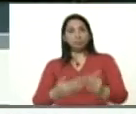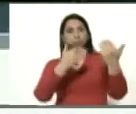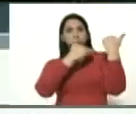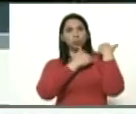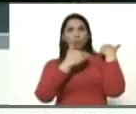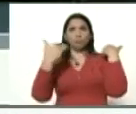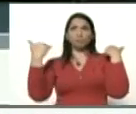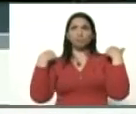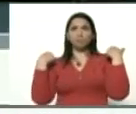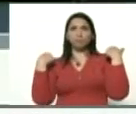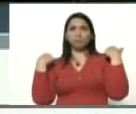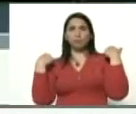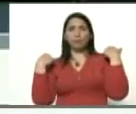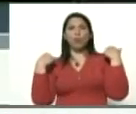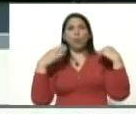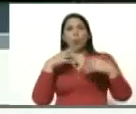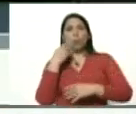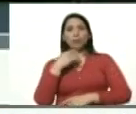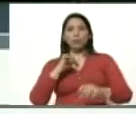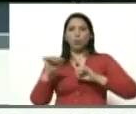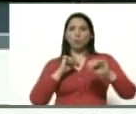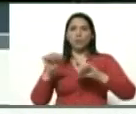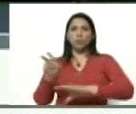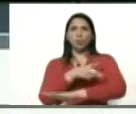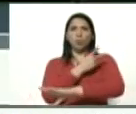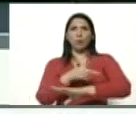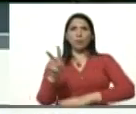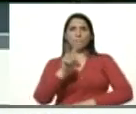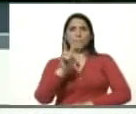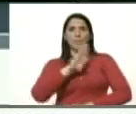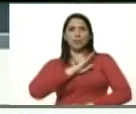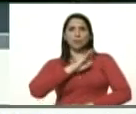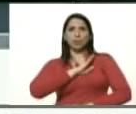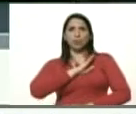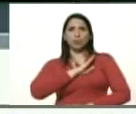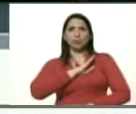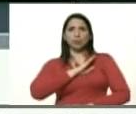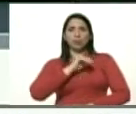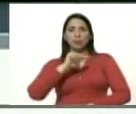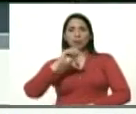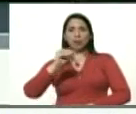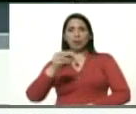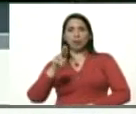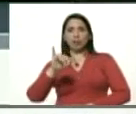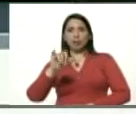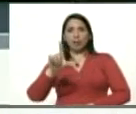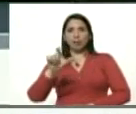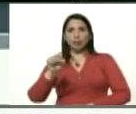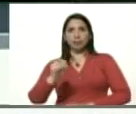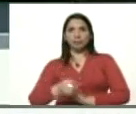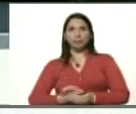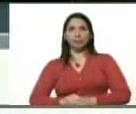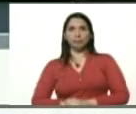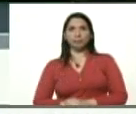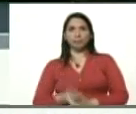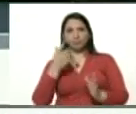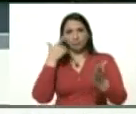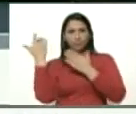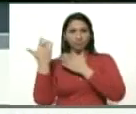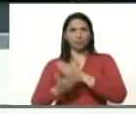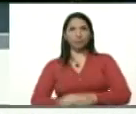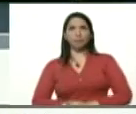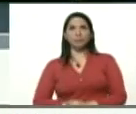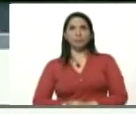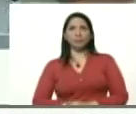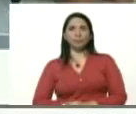juventud el movimiento de poetas venezolanos Aquiles Nasoa. Adelante, José